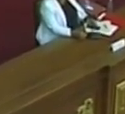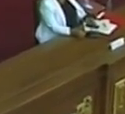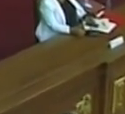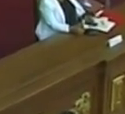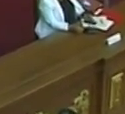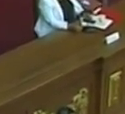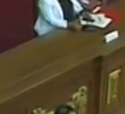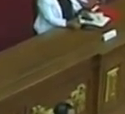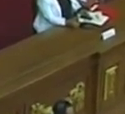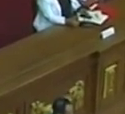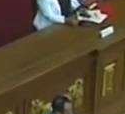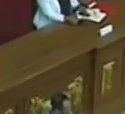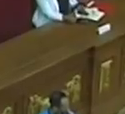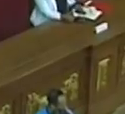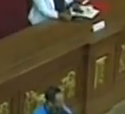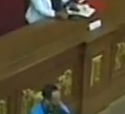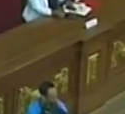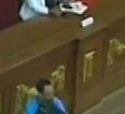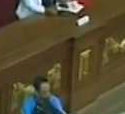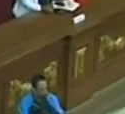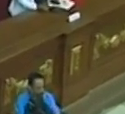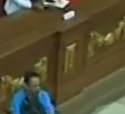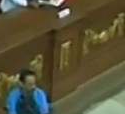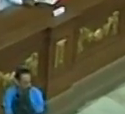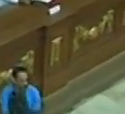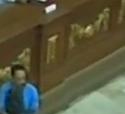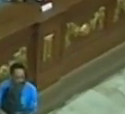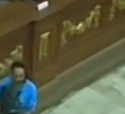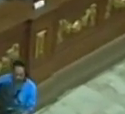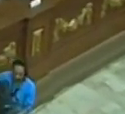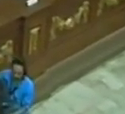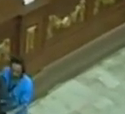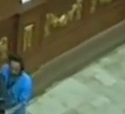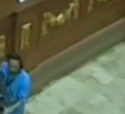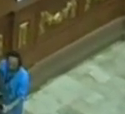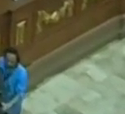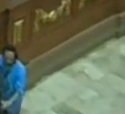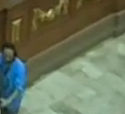Rodríguez y con todo nuestro proserato civil y militar.